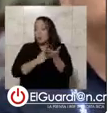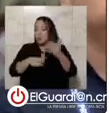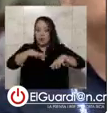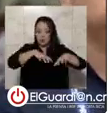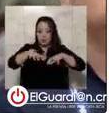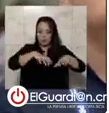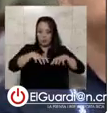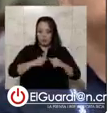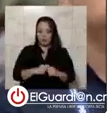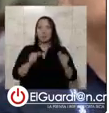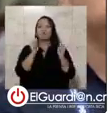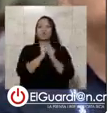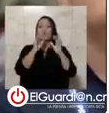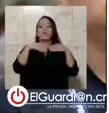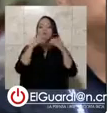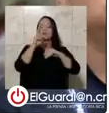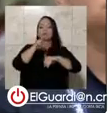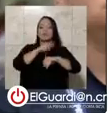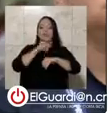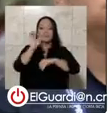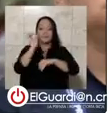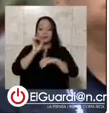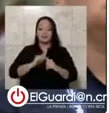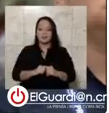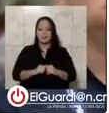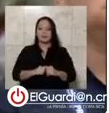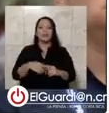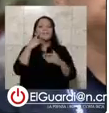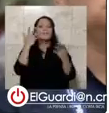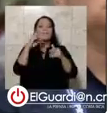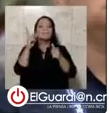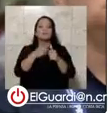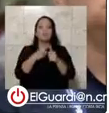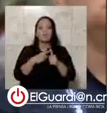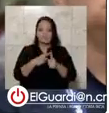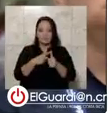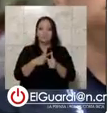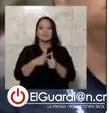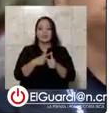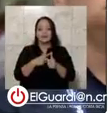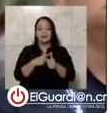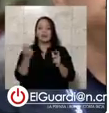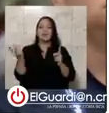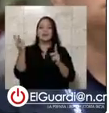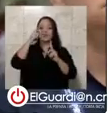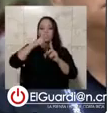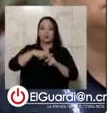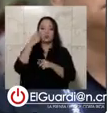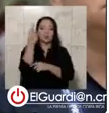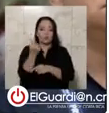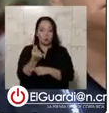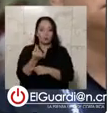acción con la Comisión Nacional de Emergencias para priorizar la ejecución de los